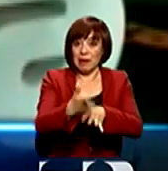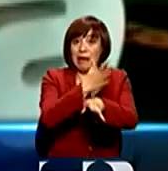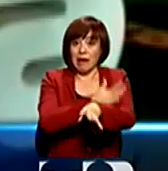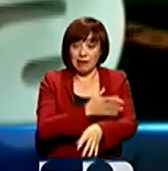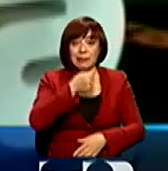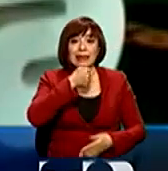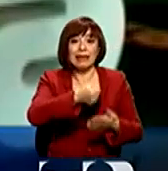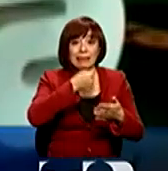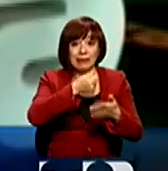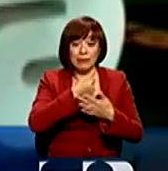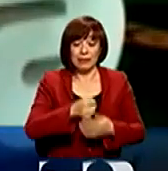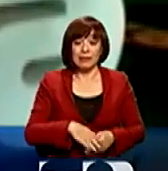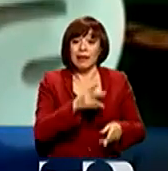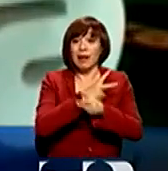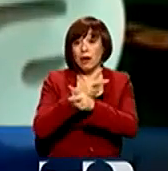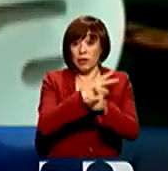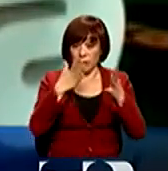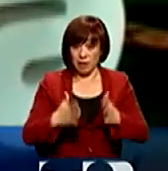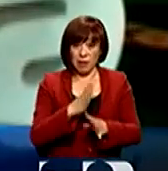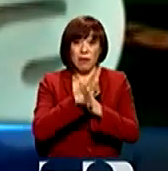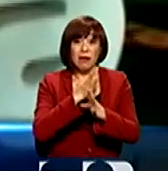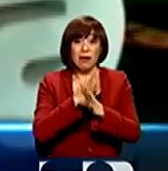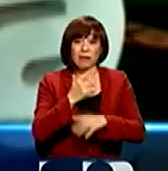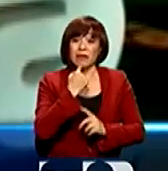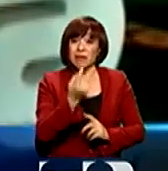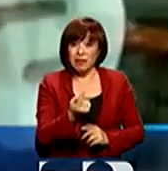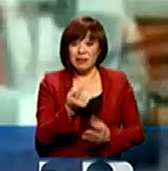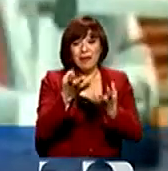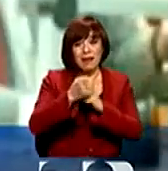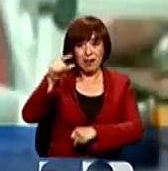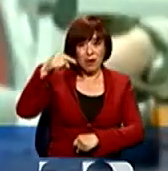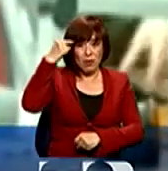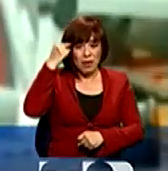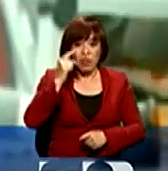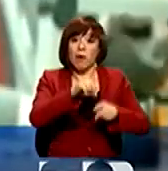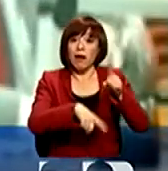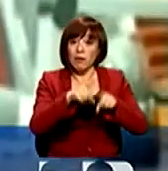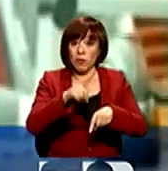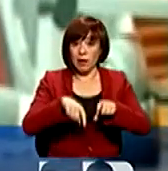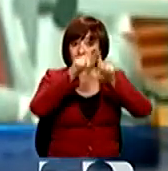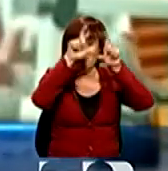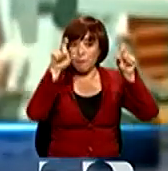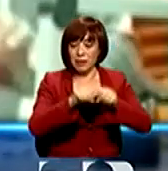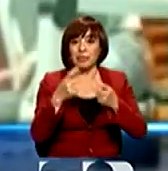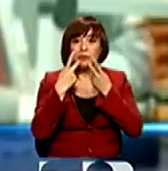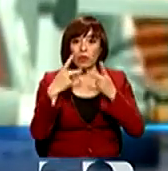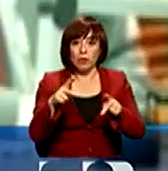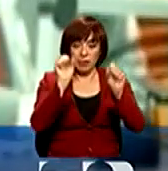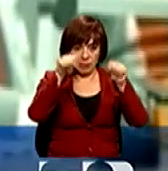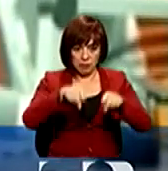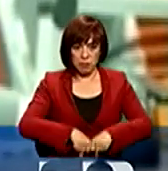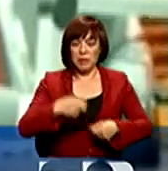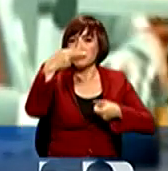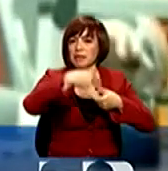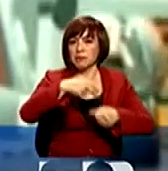el consejero Santiago Cuesta confirmaba las intenciones que tiene el gobierno de concesionar varias empresas públicas y lo que con ellos espera